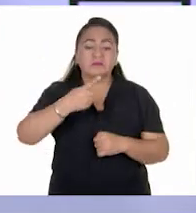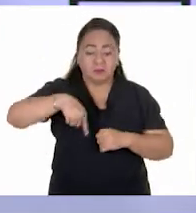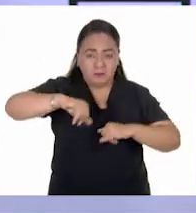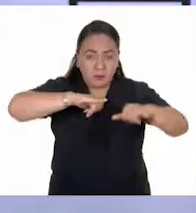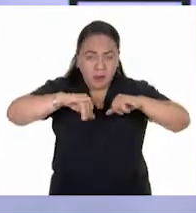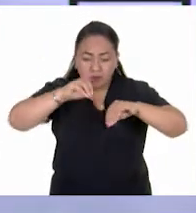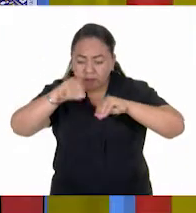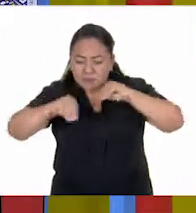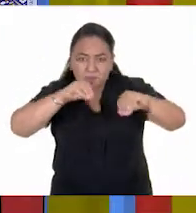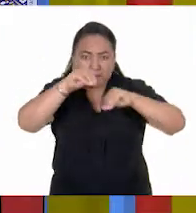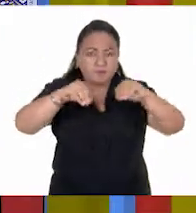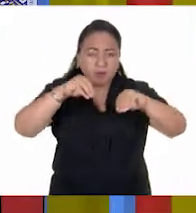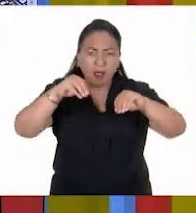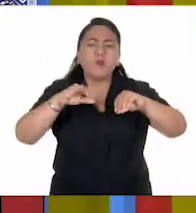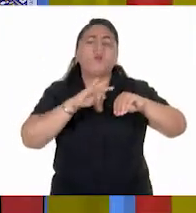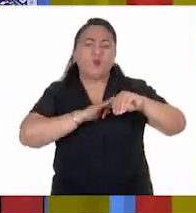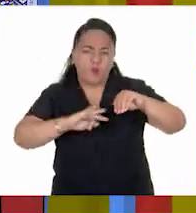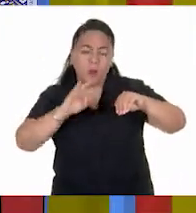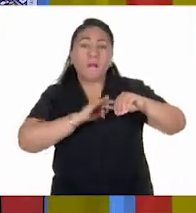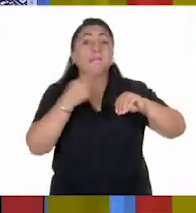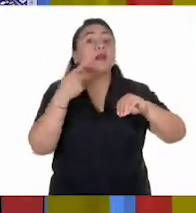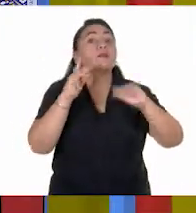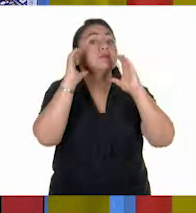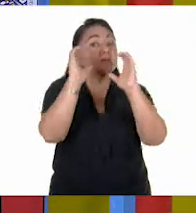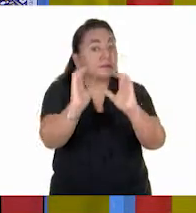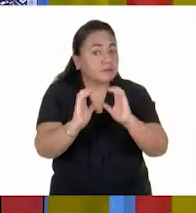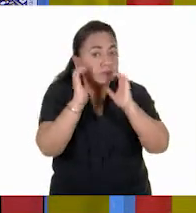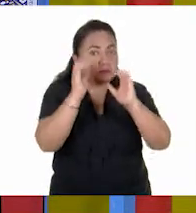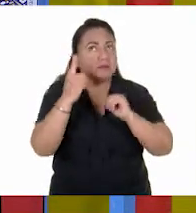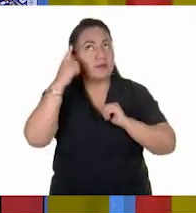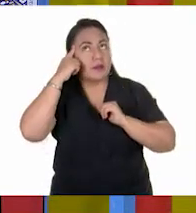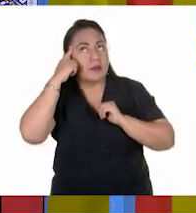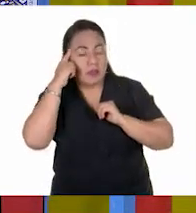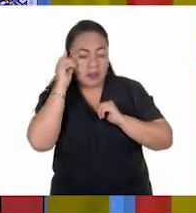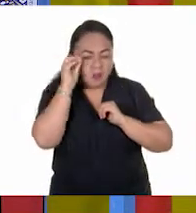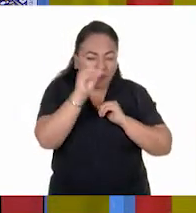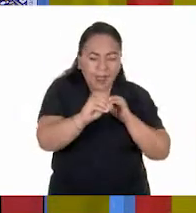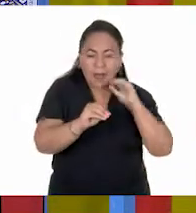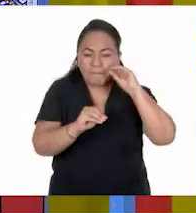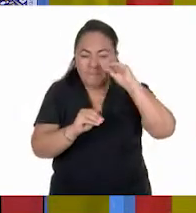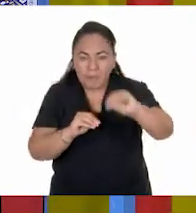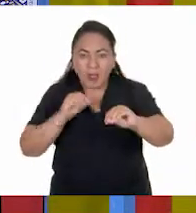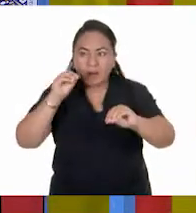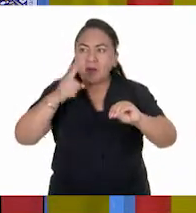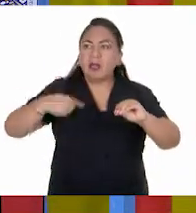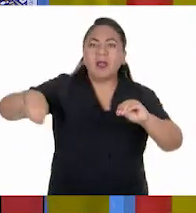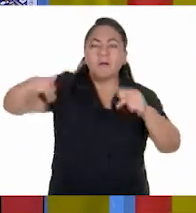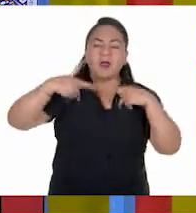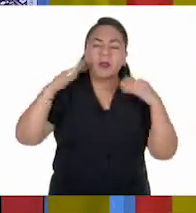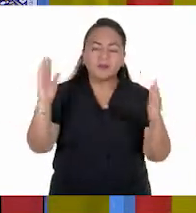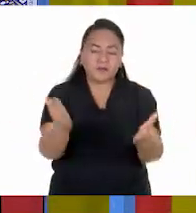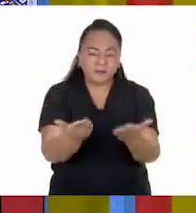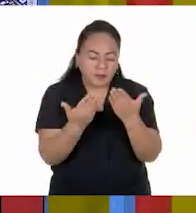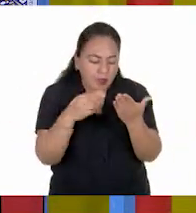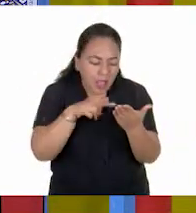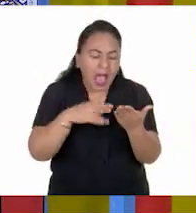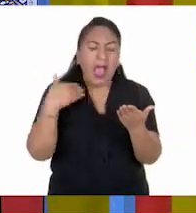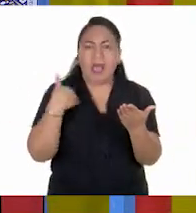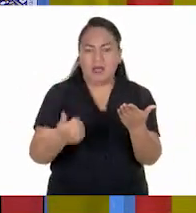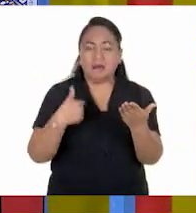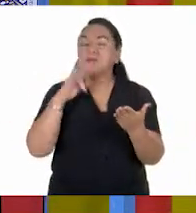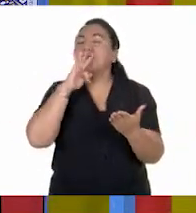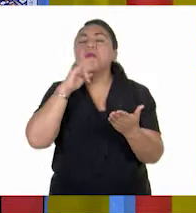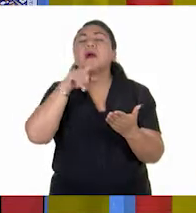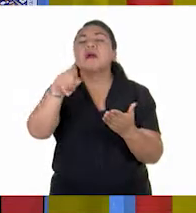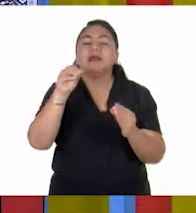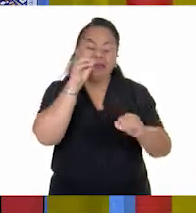podemos construir, pero tenemos que tener cuidado para que esta construcción la puedan entender. Porque imagínense que